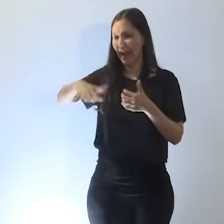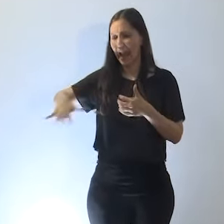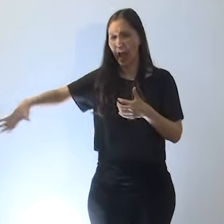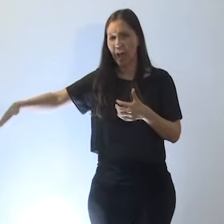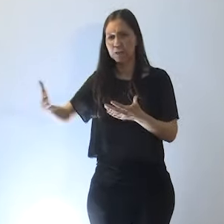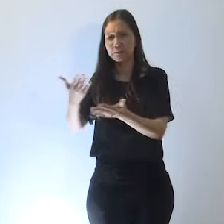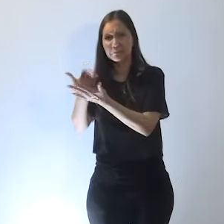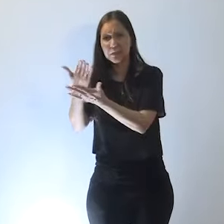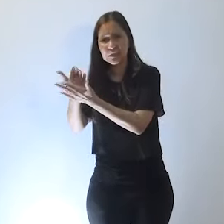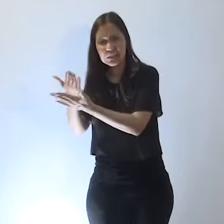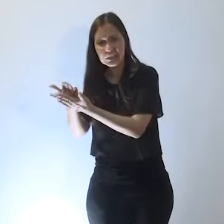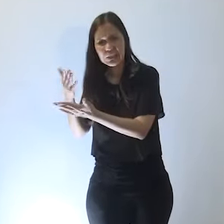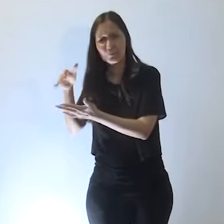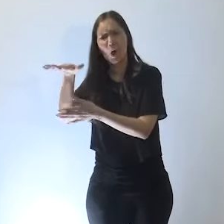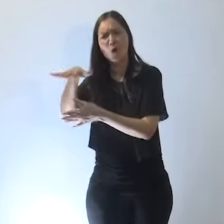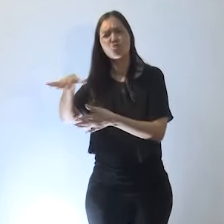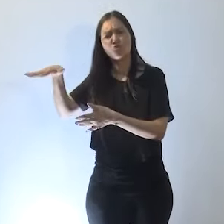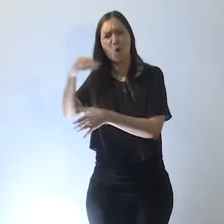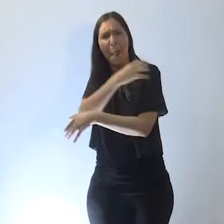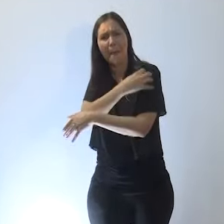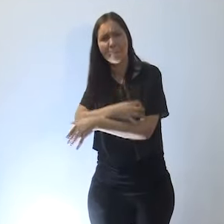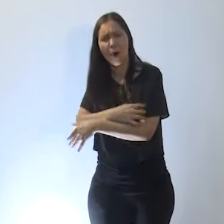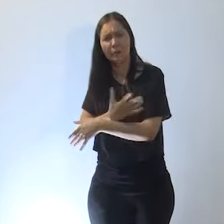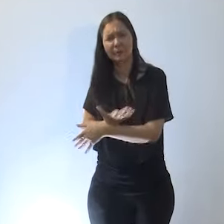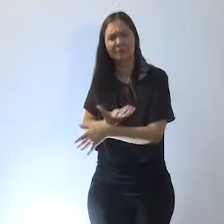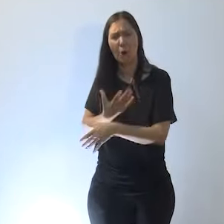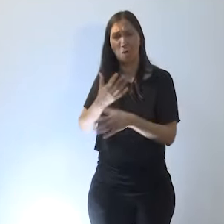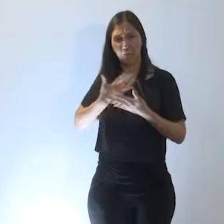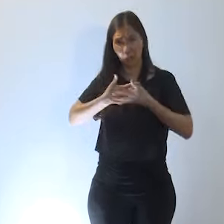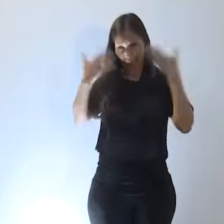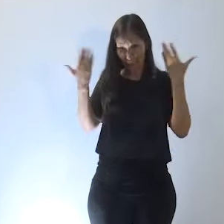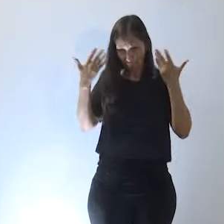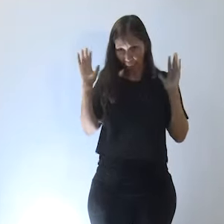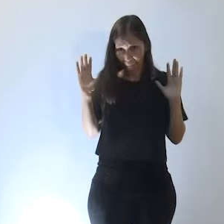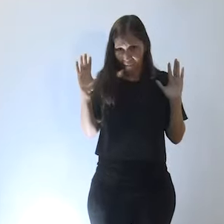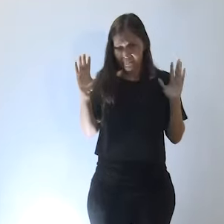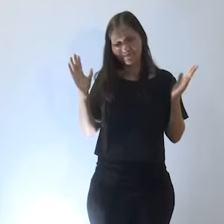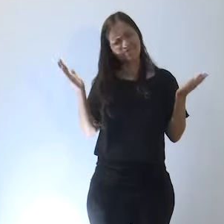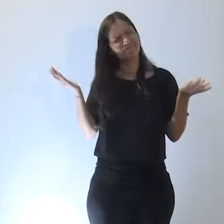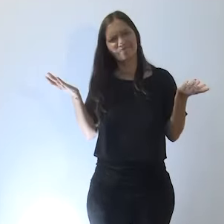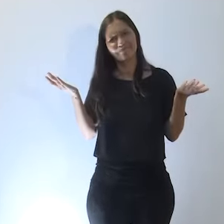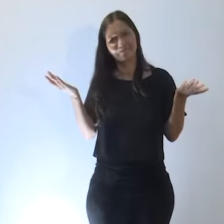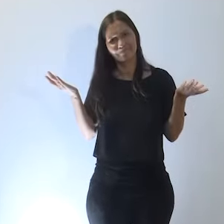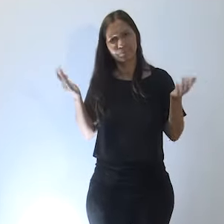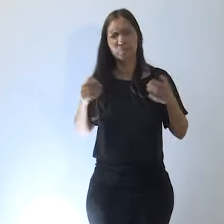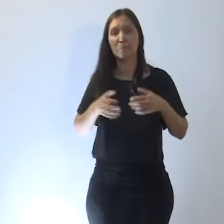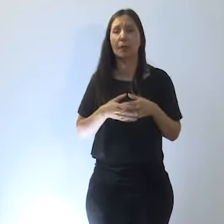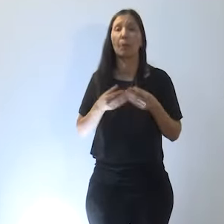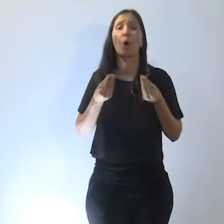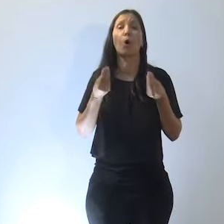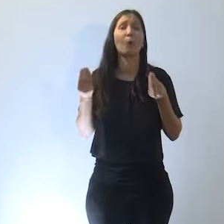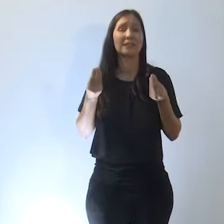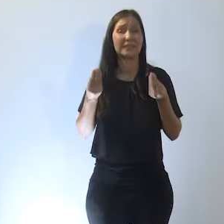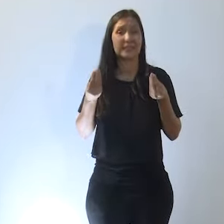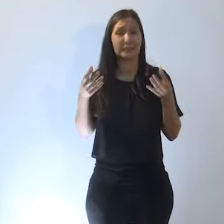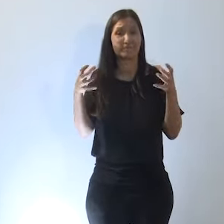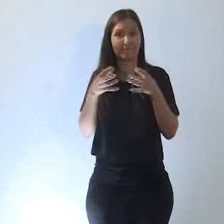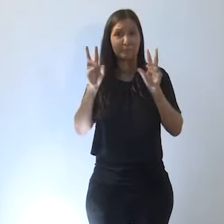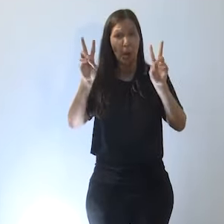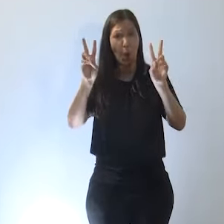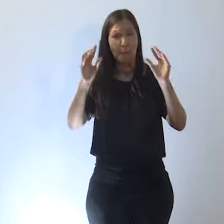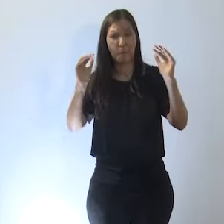una zona así entonces este cómo hacía el peronismo para